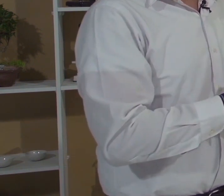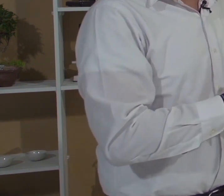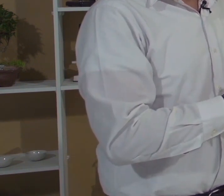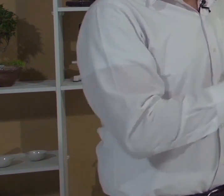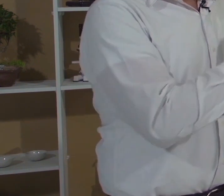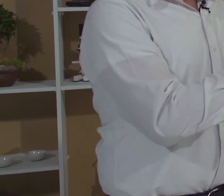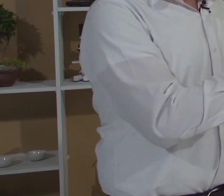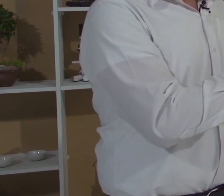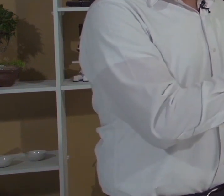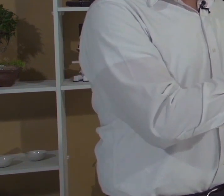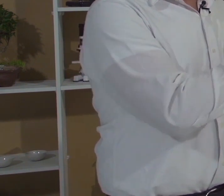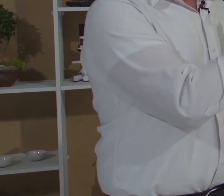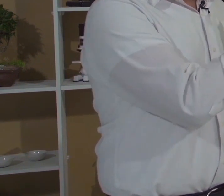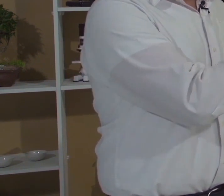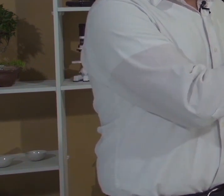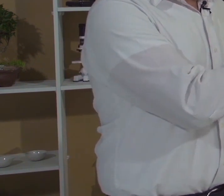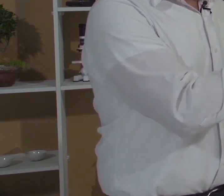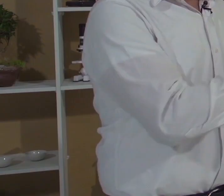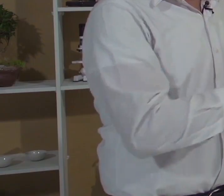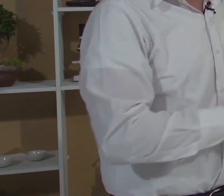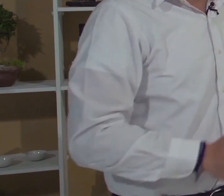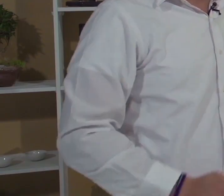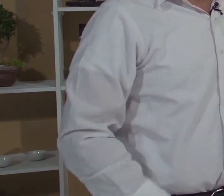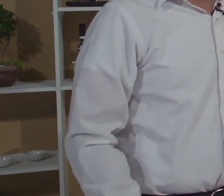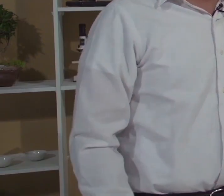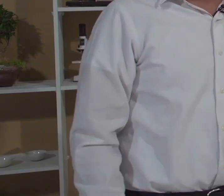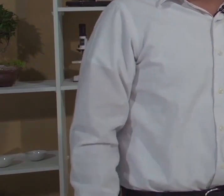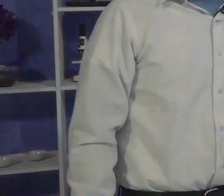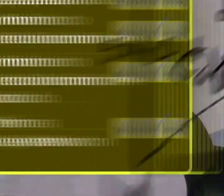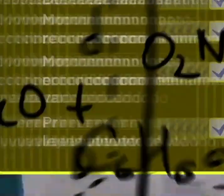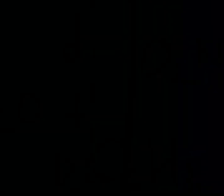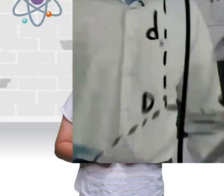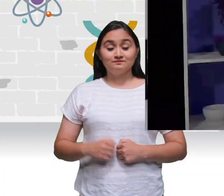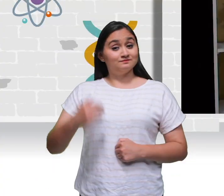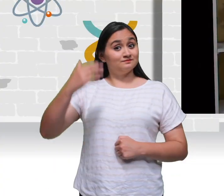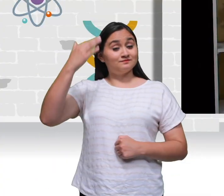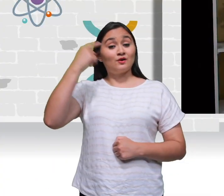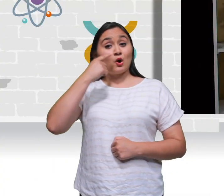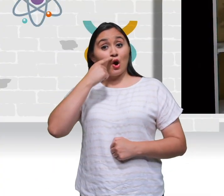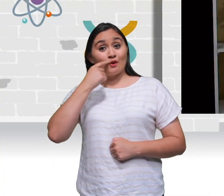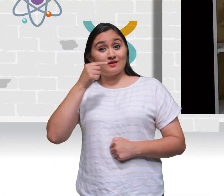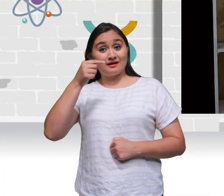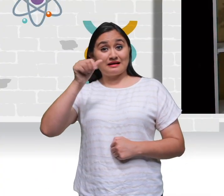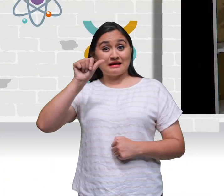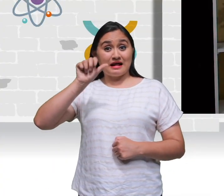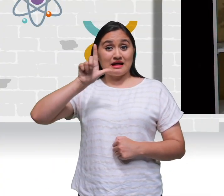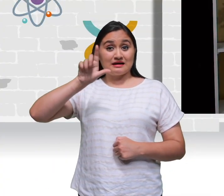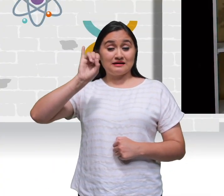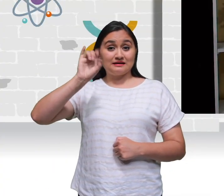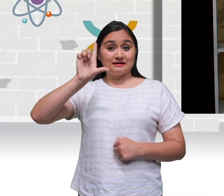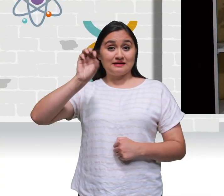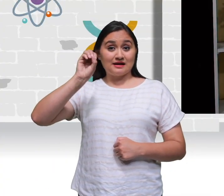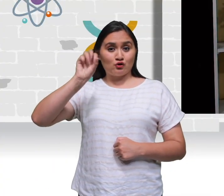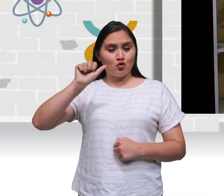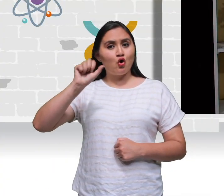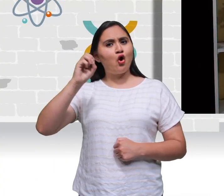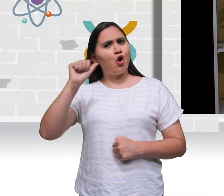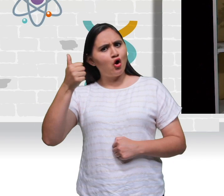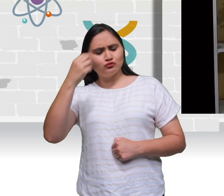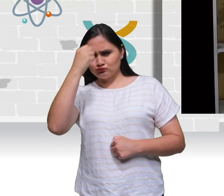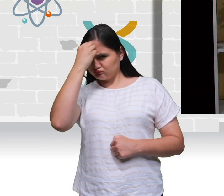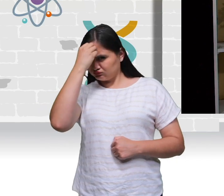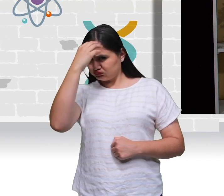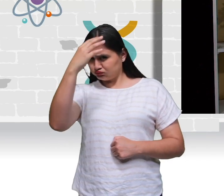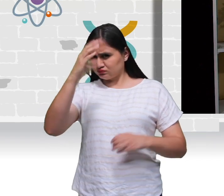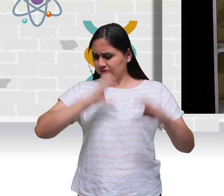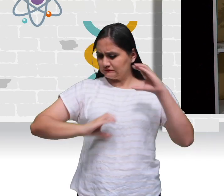uniforme variado y, muy importante, la primera ley de Newton. Antes de la llegada de Galileo, los antiguos sabios como